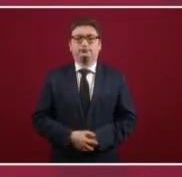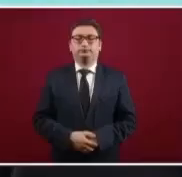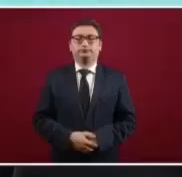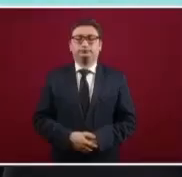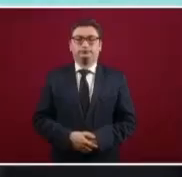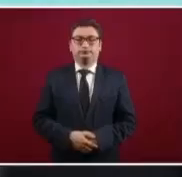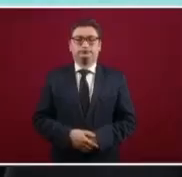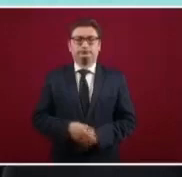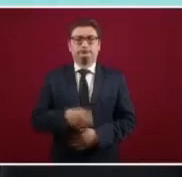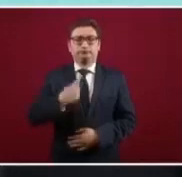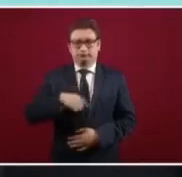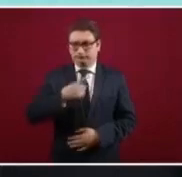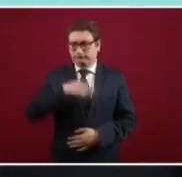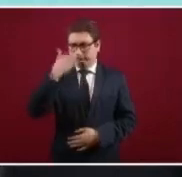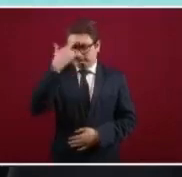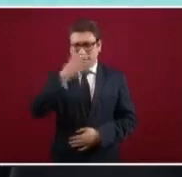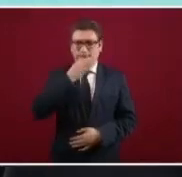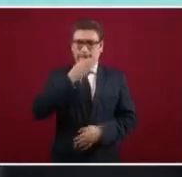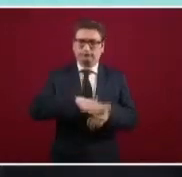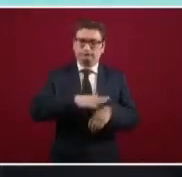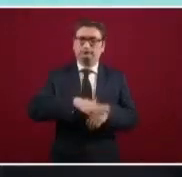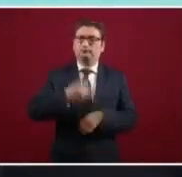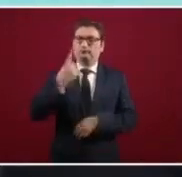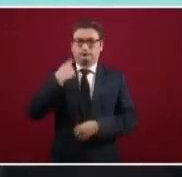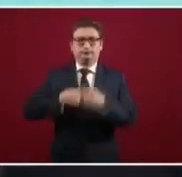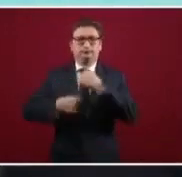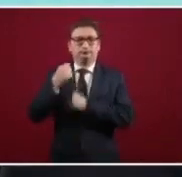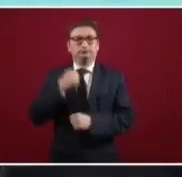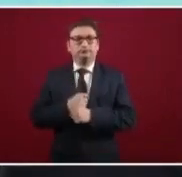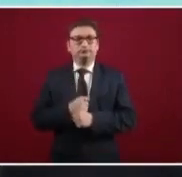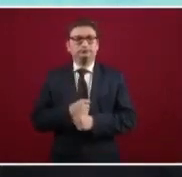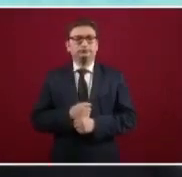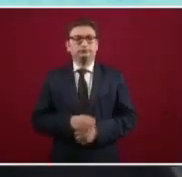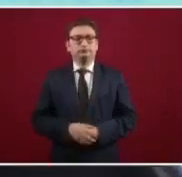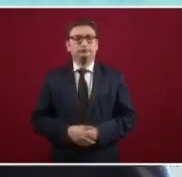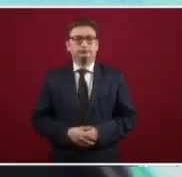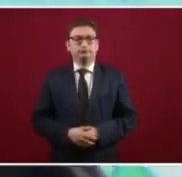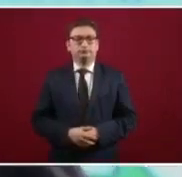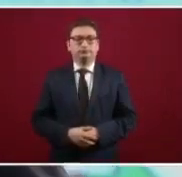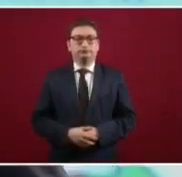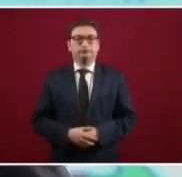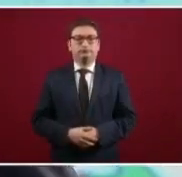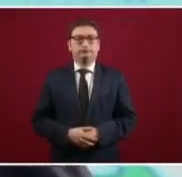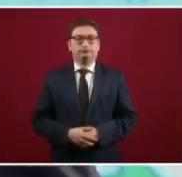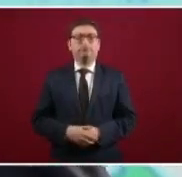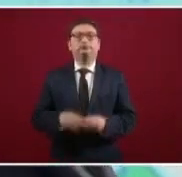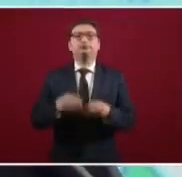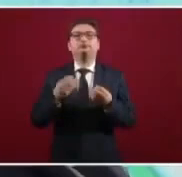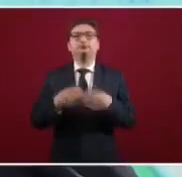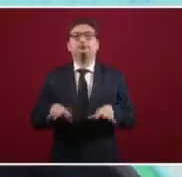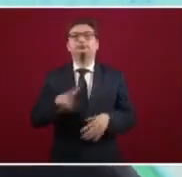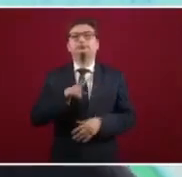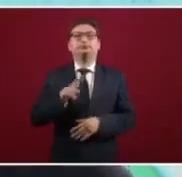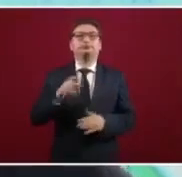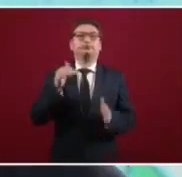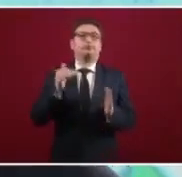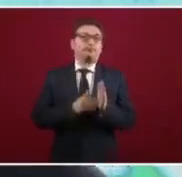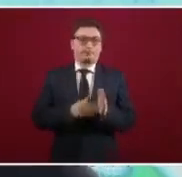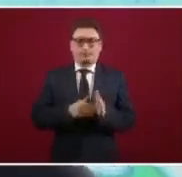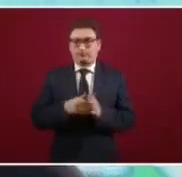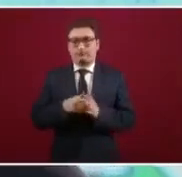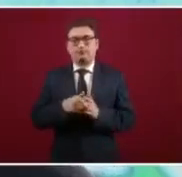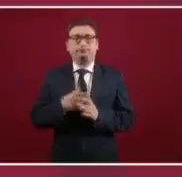es para recordarles que el año pasado sé que se perdieron 200 mil barriles